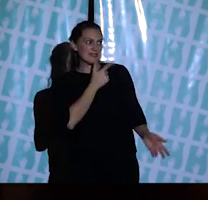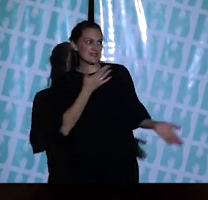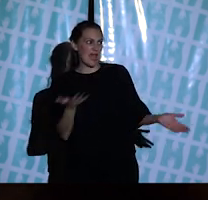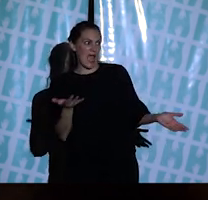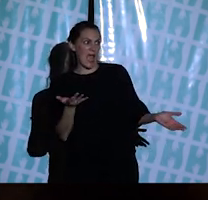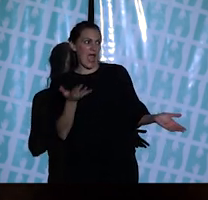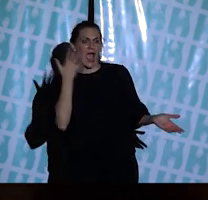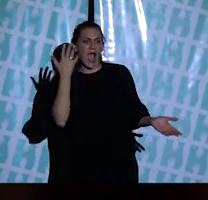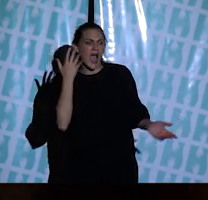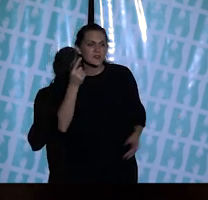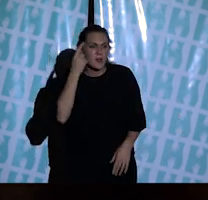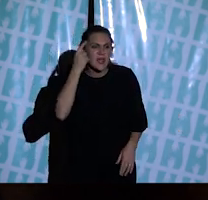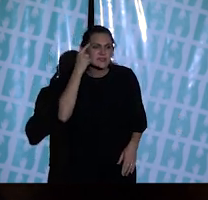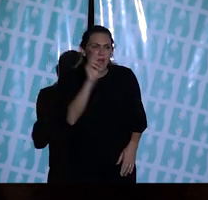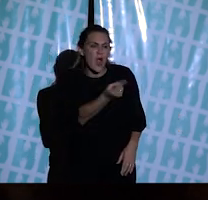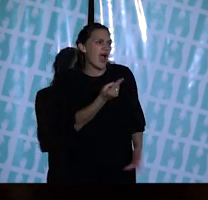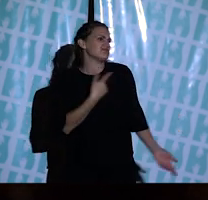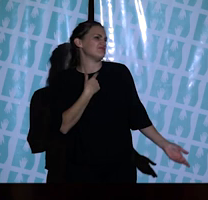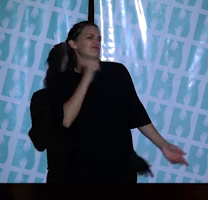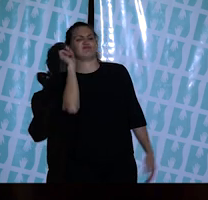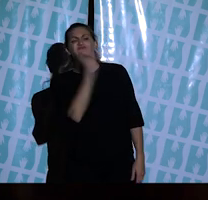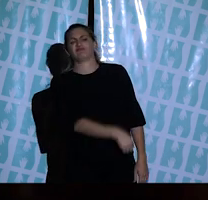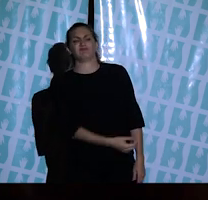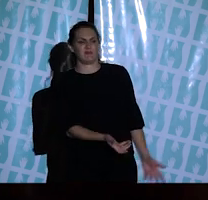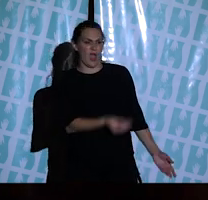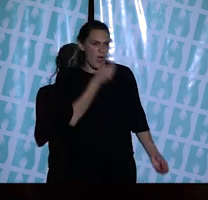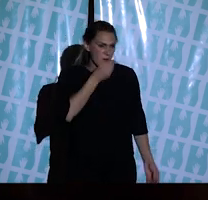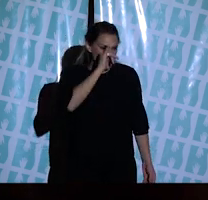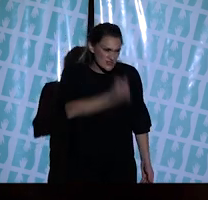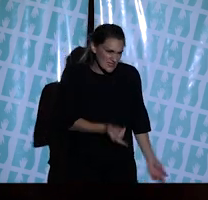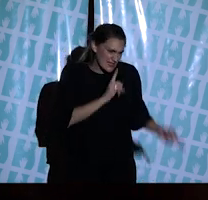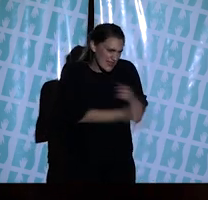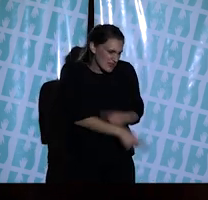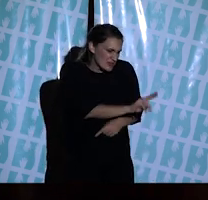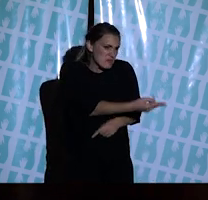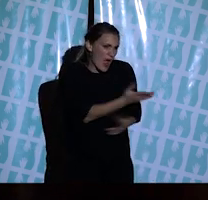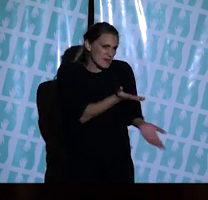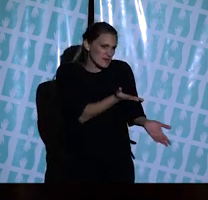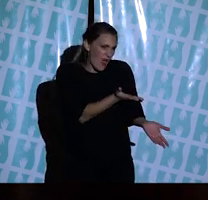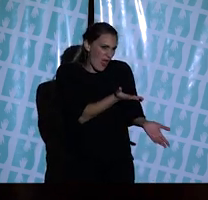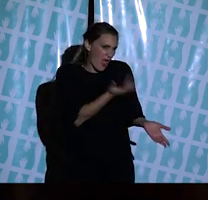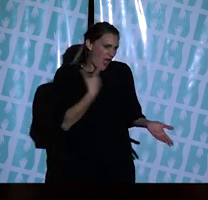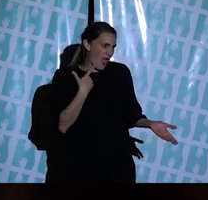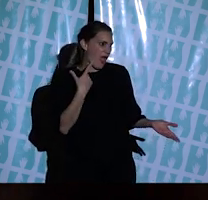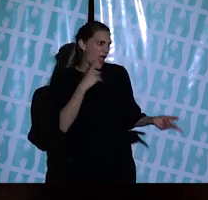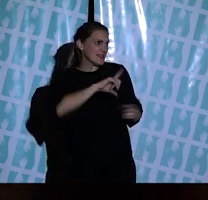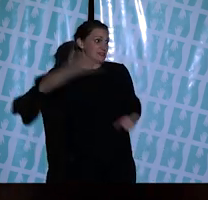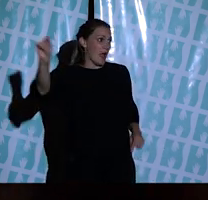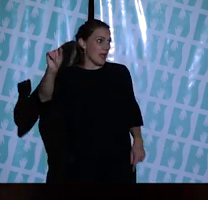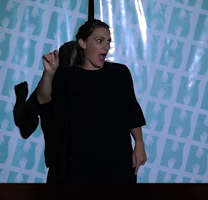Miren, el gato cree que está muerta. Entonces dice, ah, bueno, no me lo como ya, total. Espero. Y